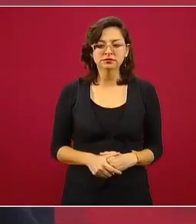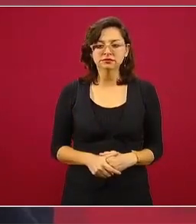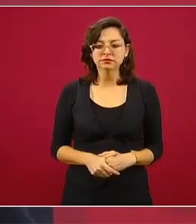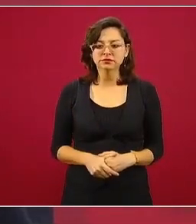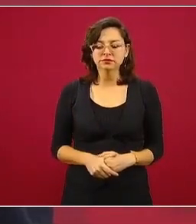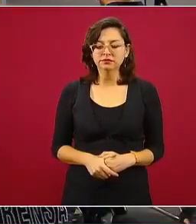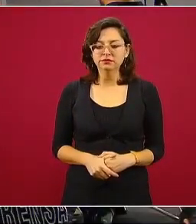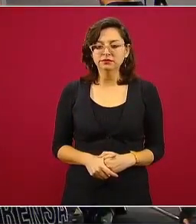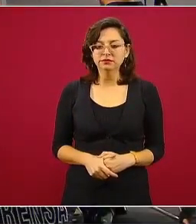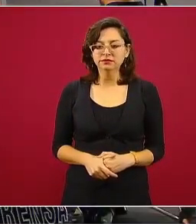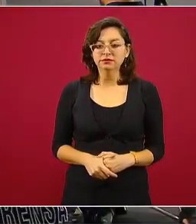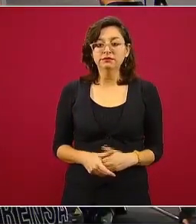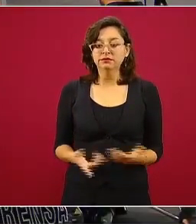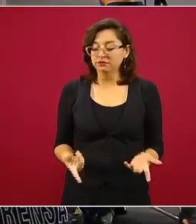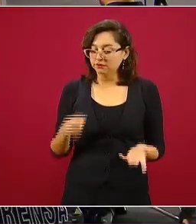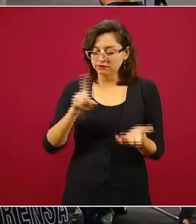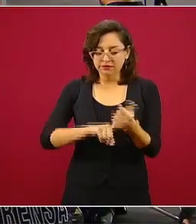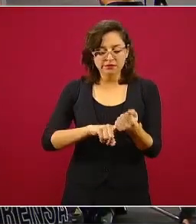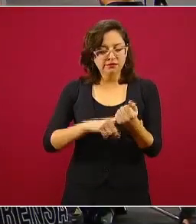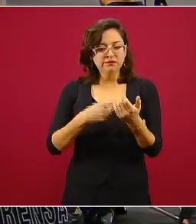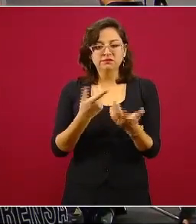En los planes de estudio.